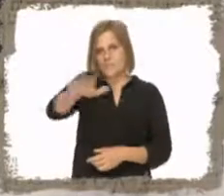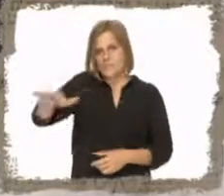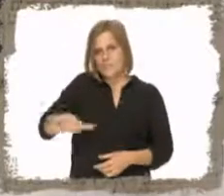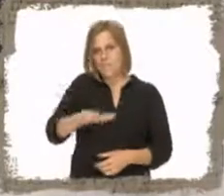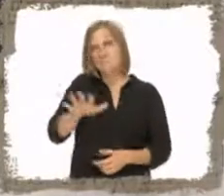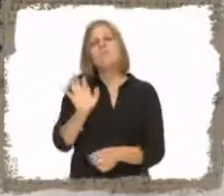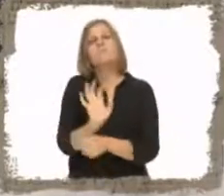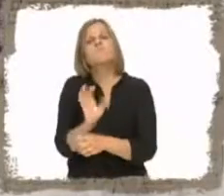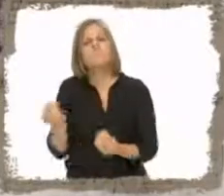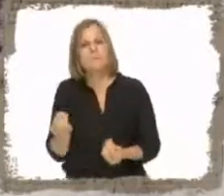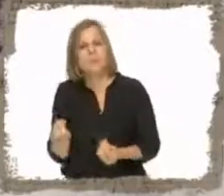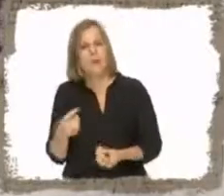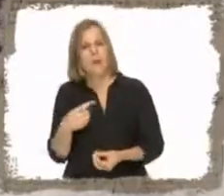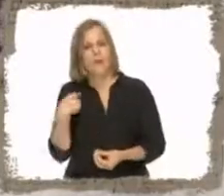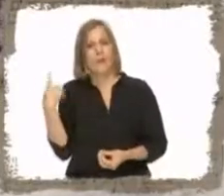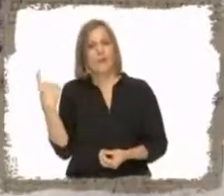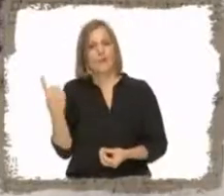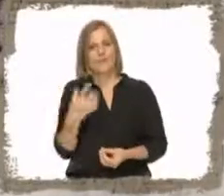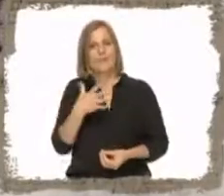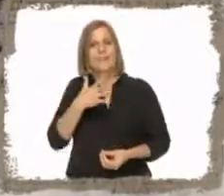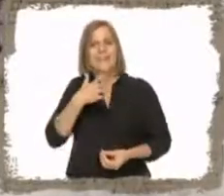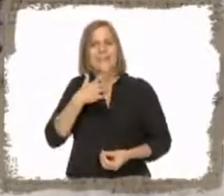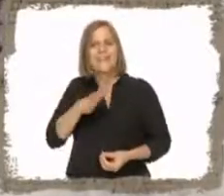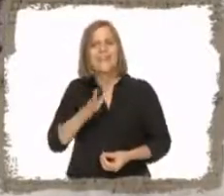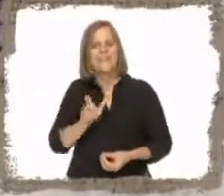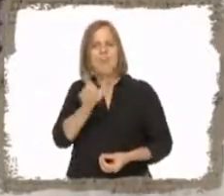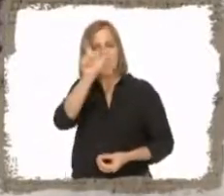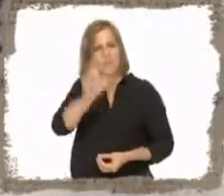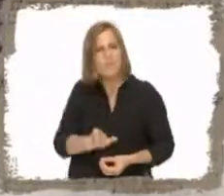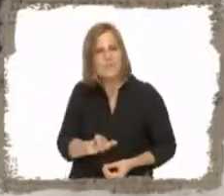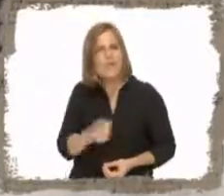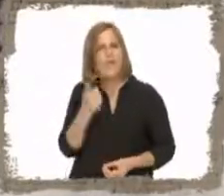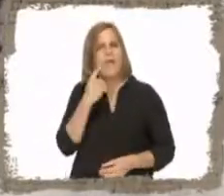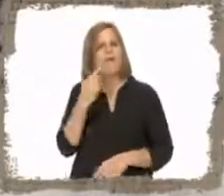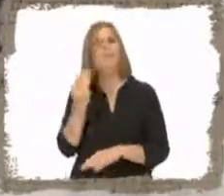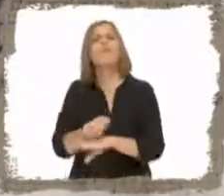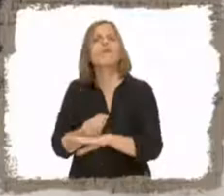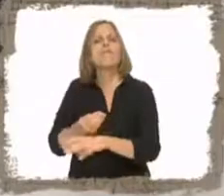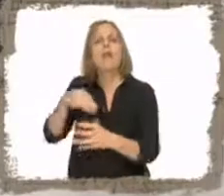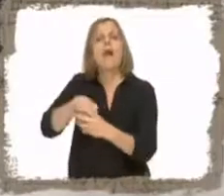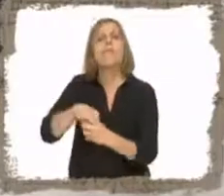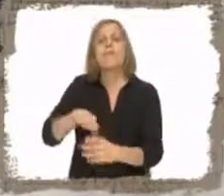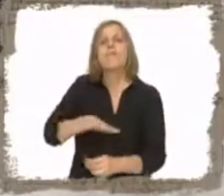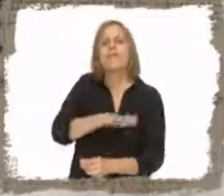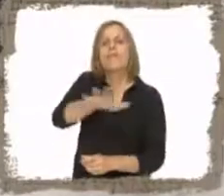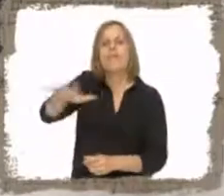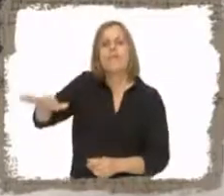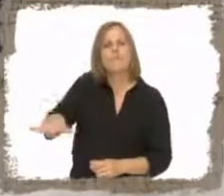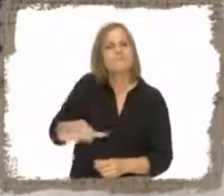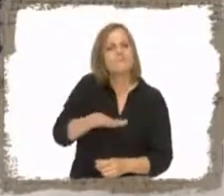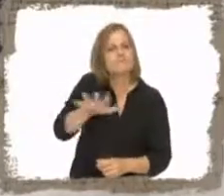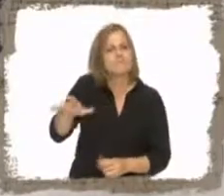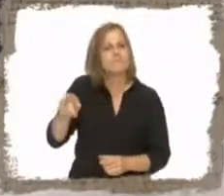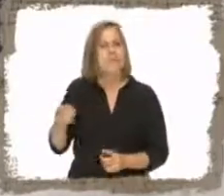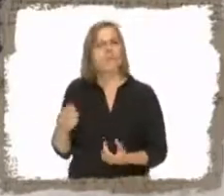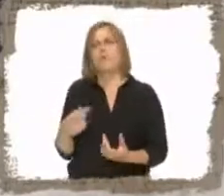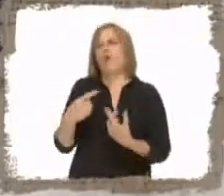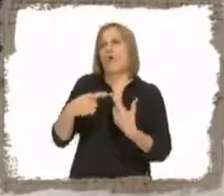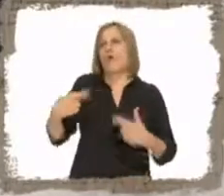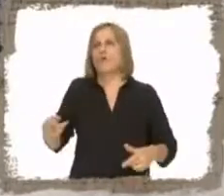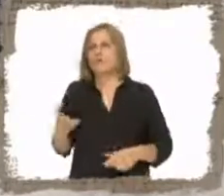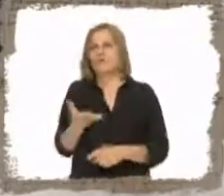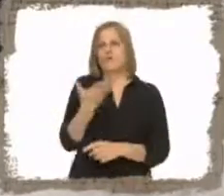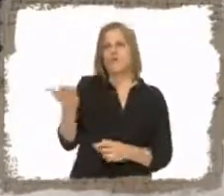queremos decir con factores sociales? Nosotros vamos a comprender que la persona vive en un ambiente determinado, que está sometido